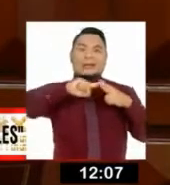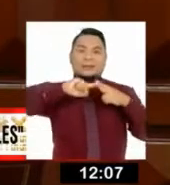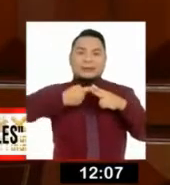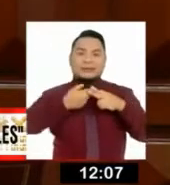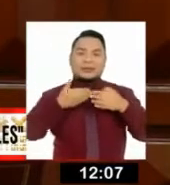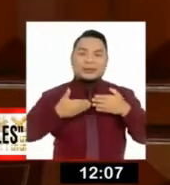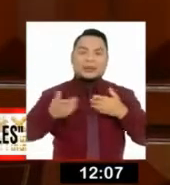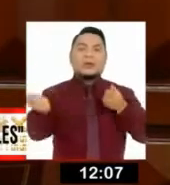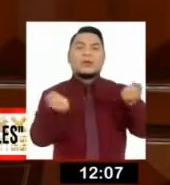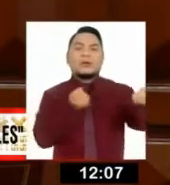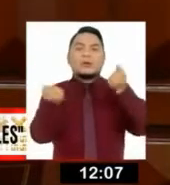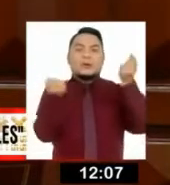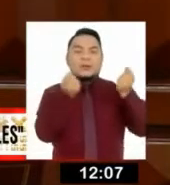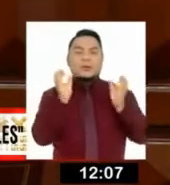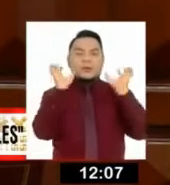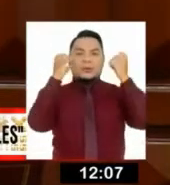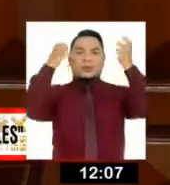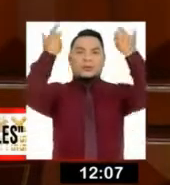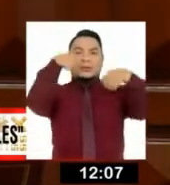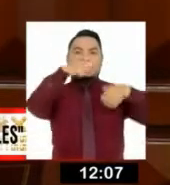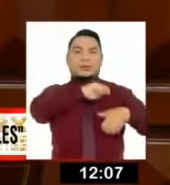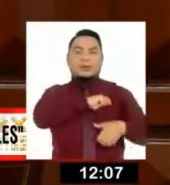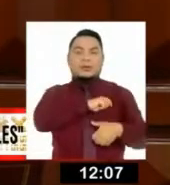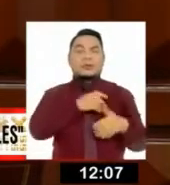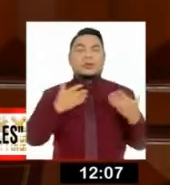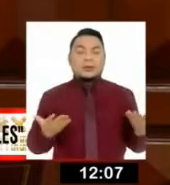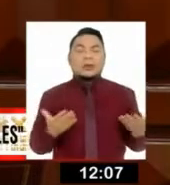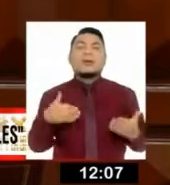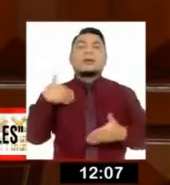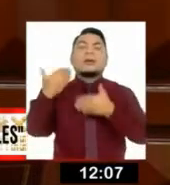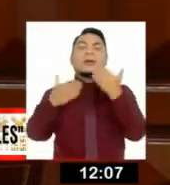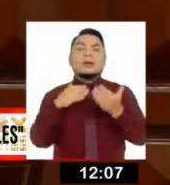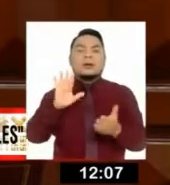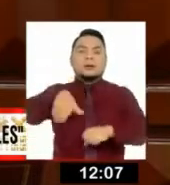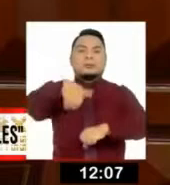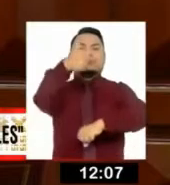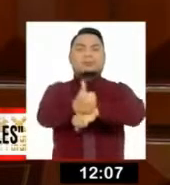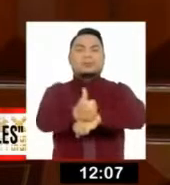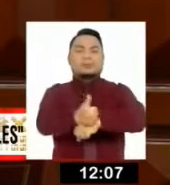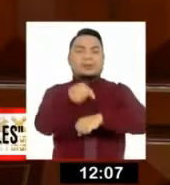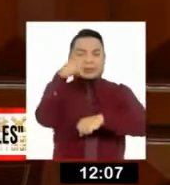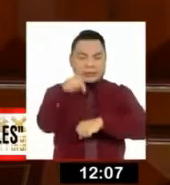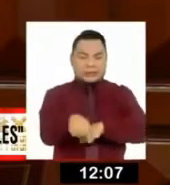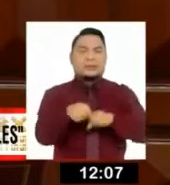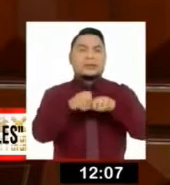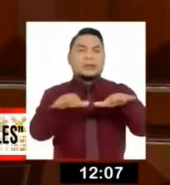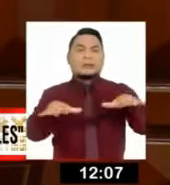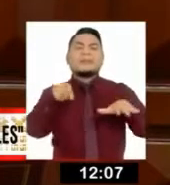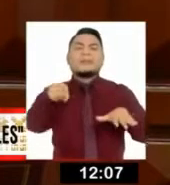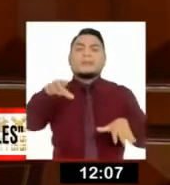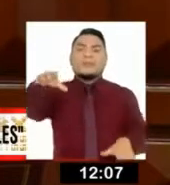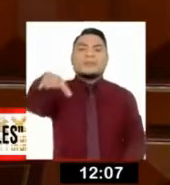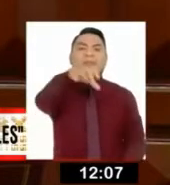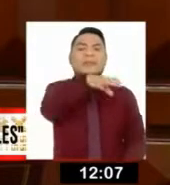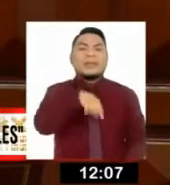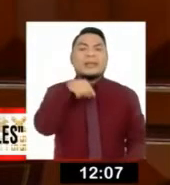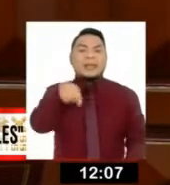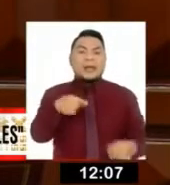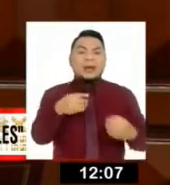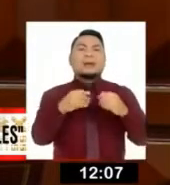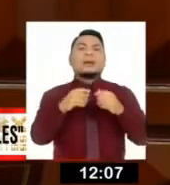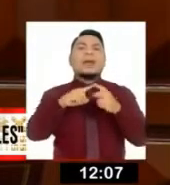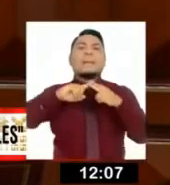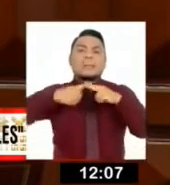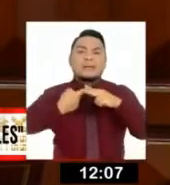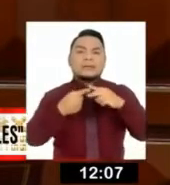Fue entonces, y con la fundación del virreinato, que se establecieron las castas y diferencias que hasta